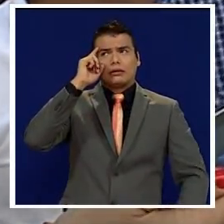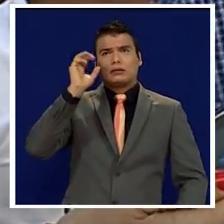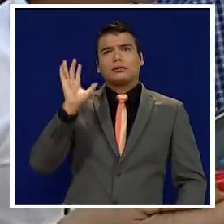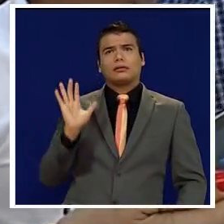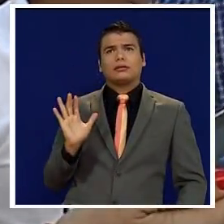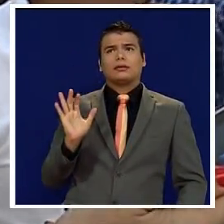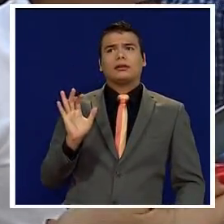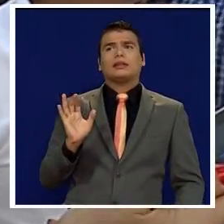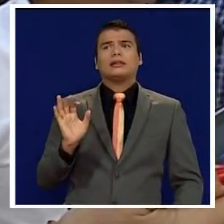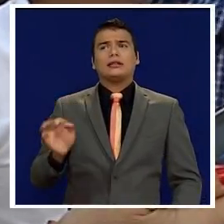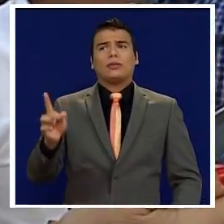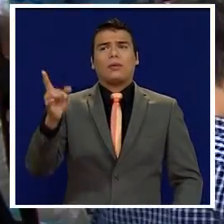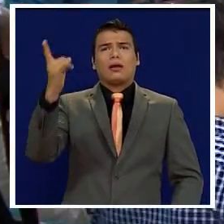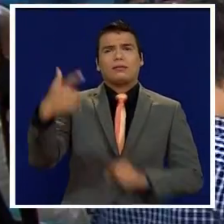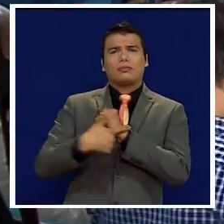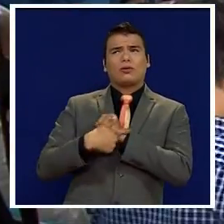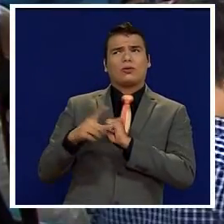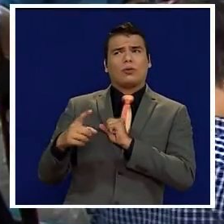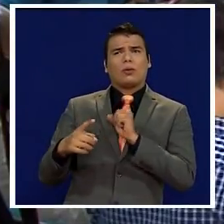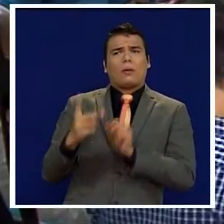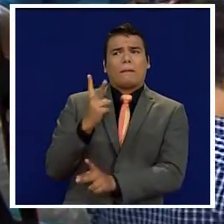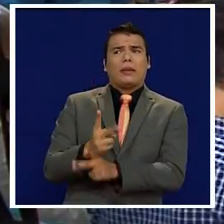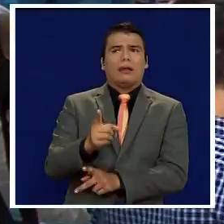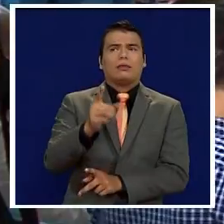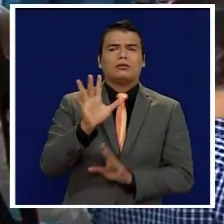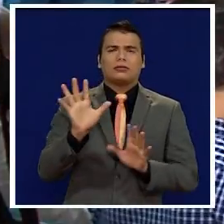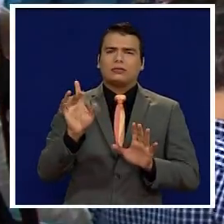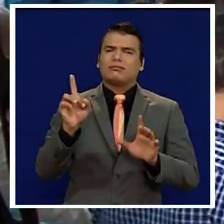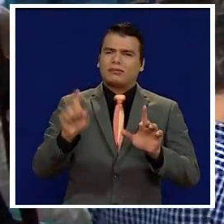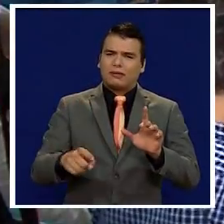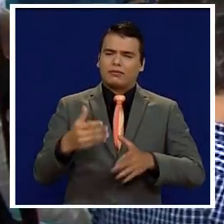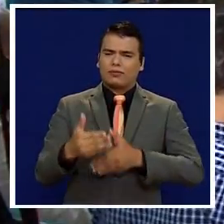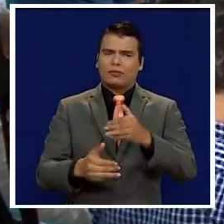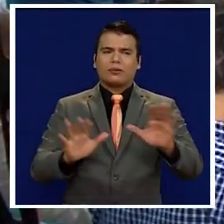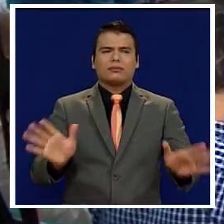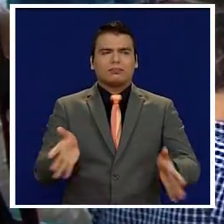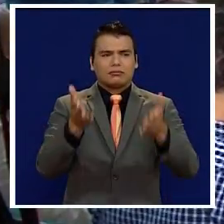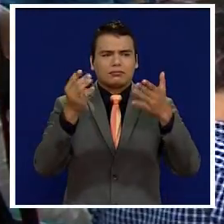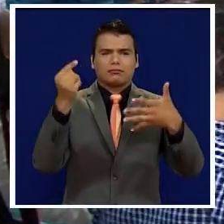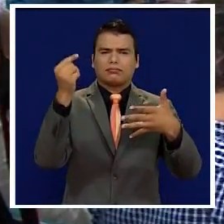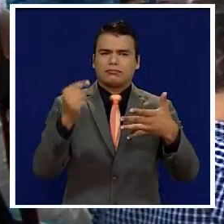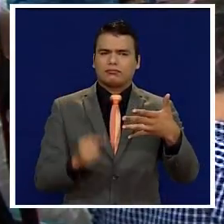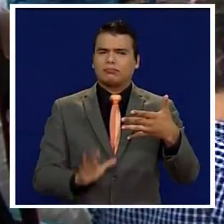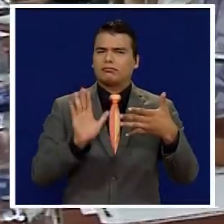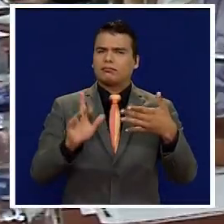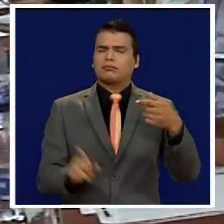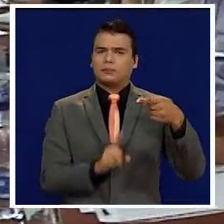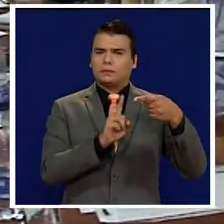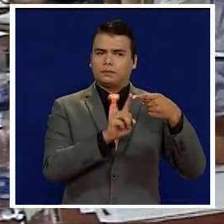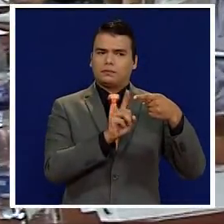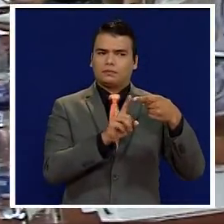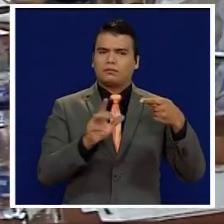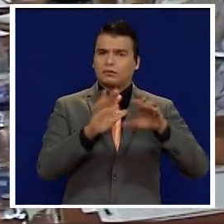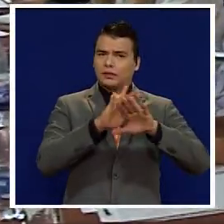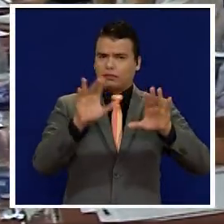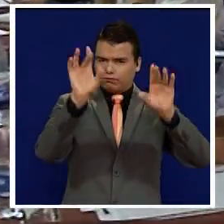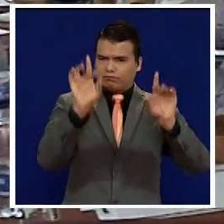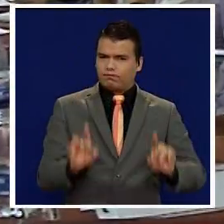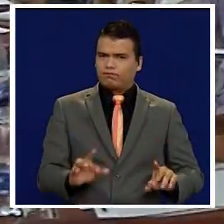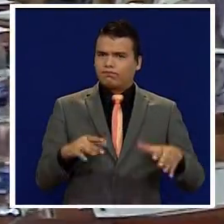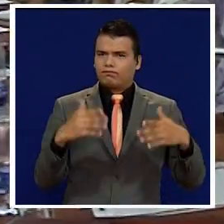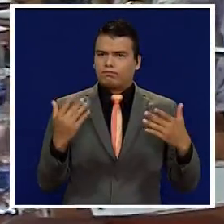están inseguras. Y lógicamente eso se tiene que mejorar con varias cosas. Uno, que hemos decidido que se haya